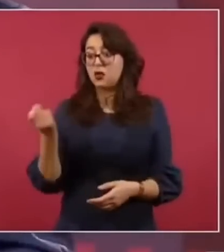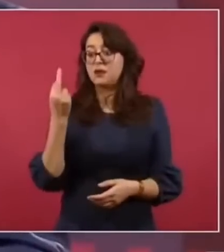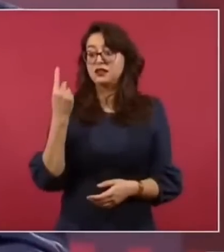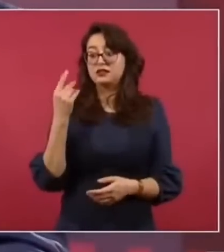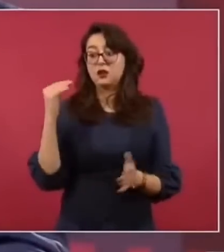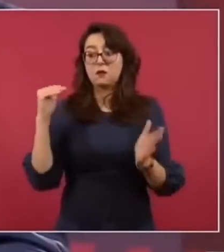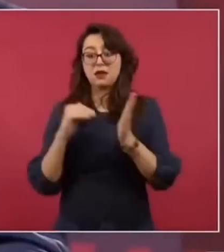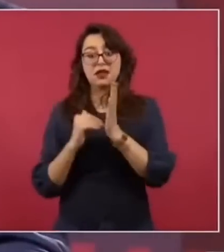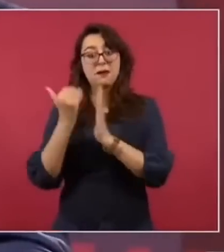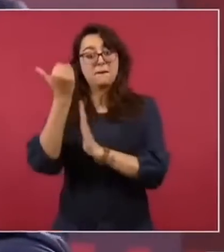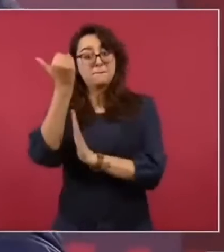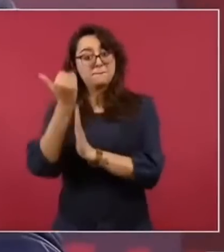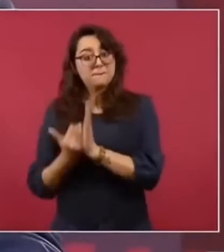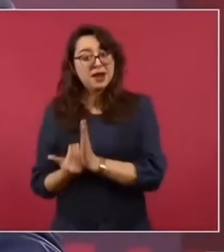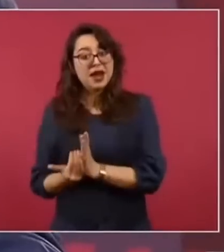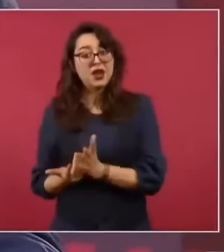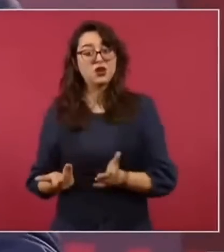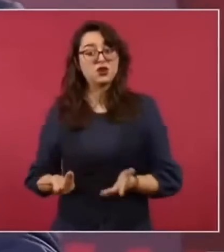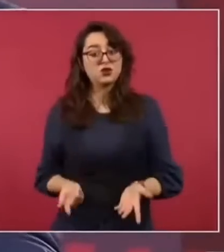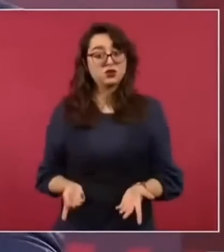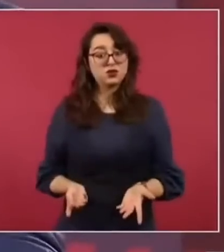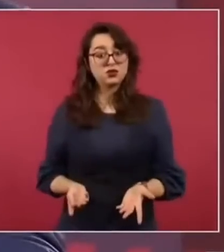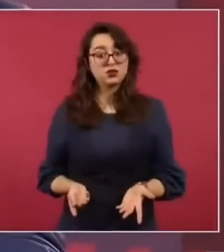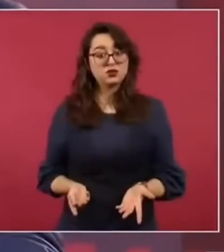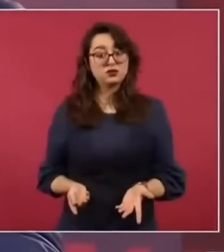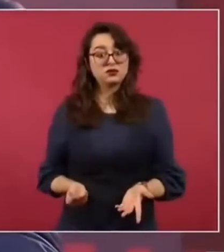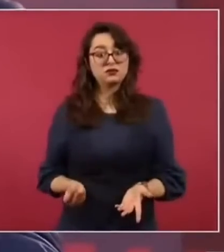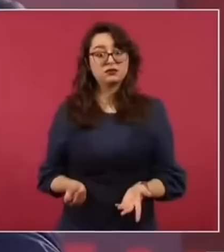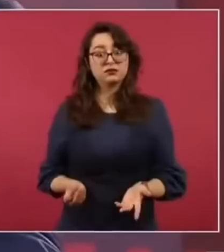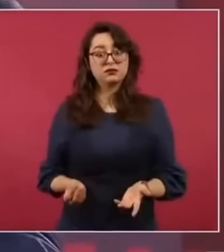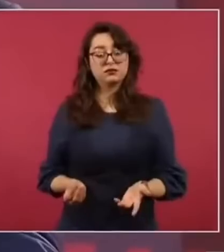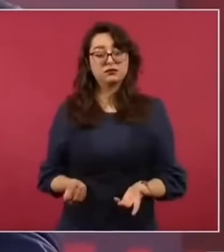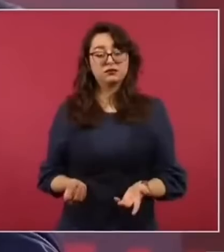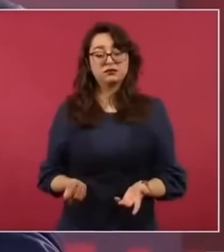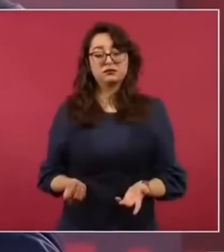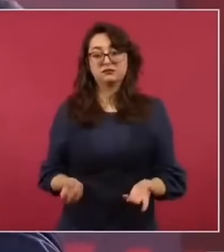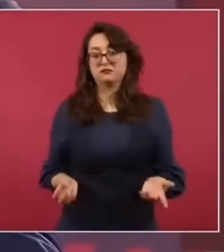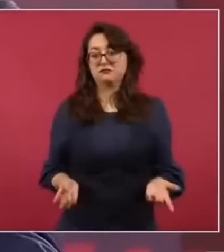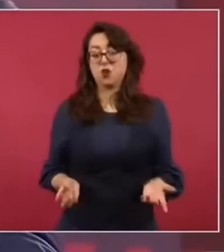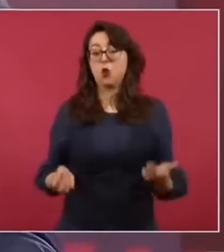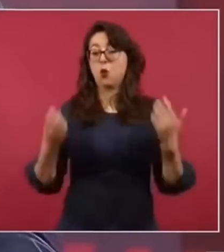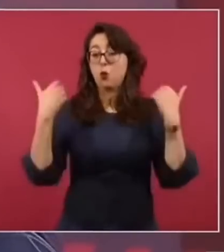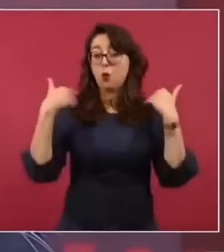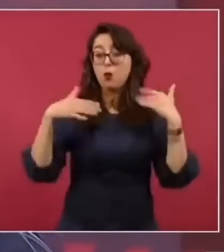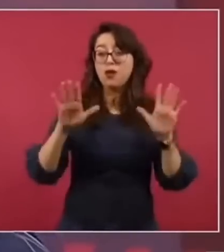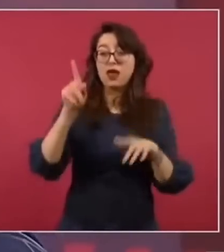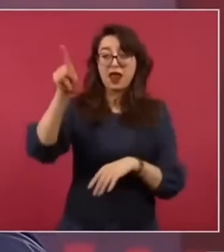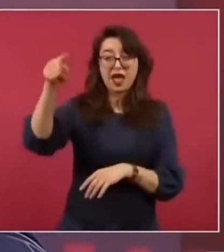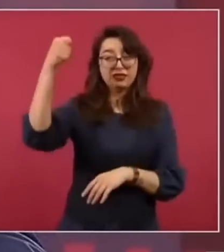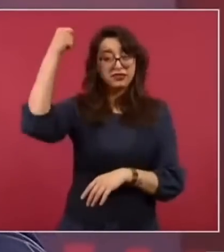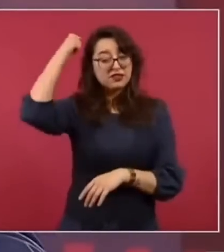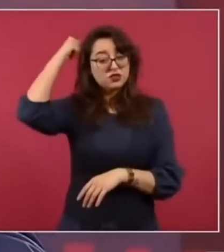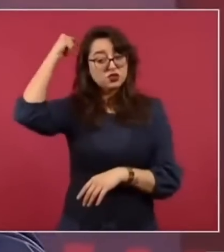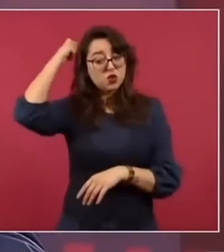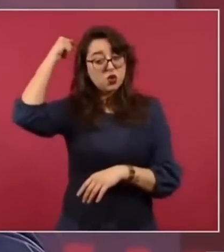125,000. No cerramos el aeropuerto como lo tenían contemplado, actual.